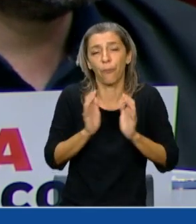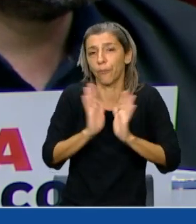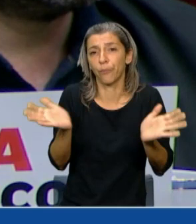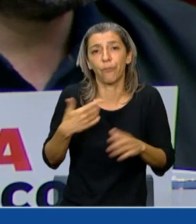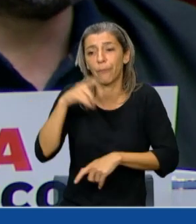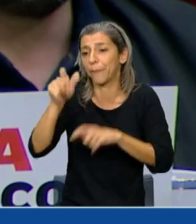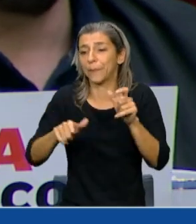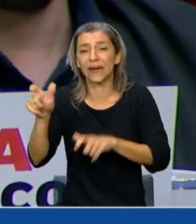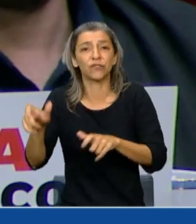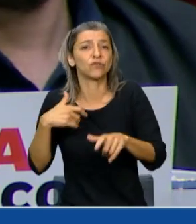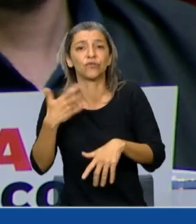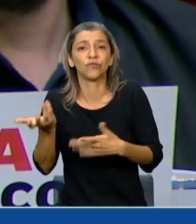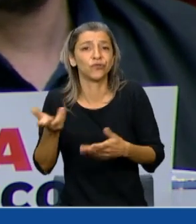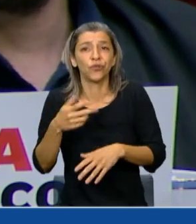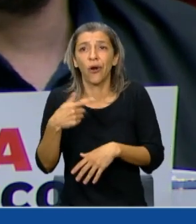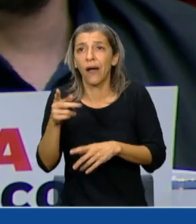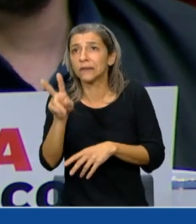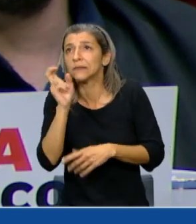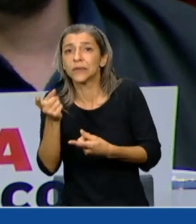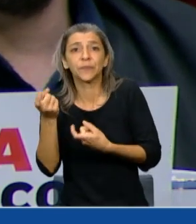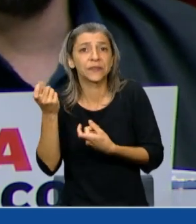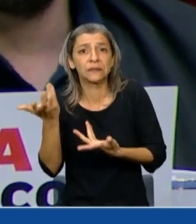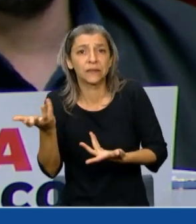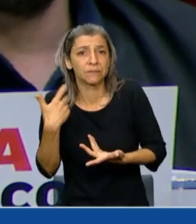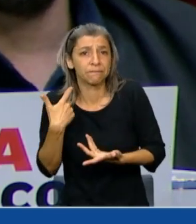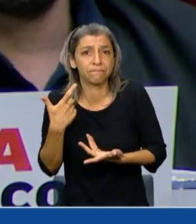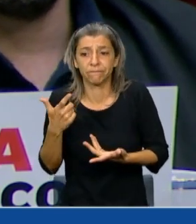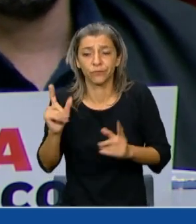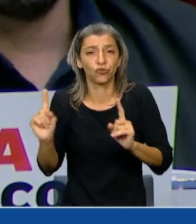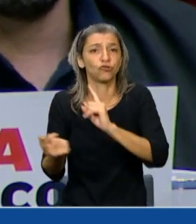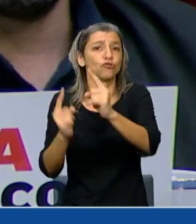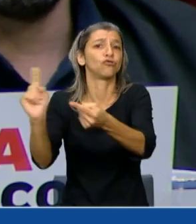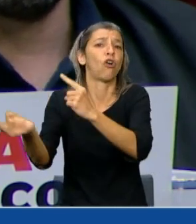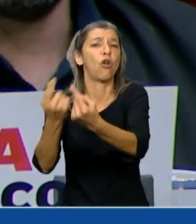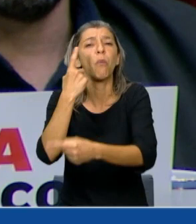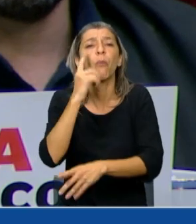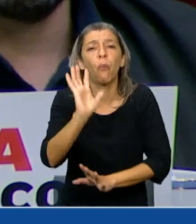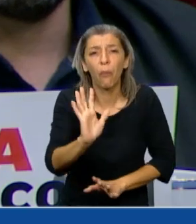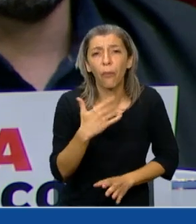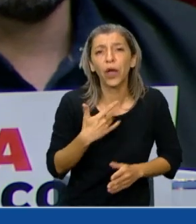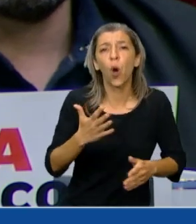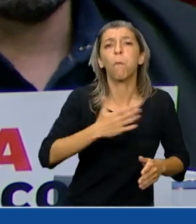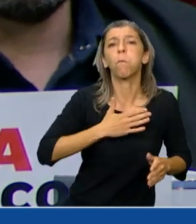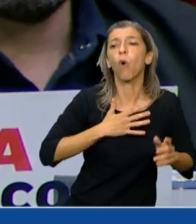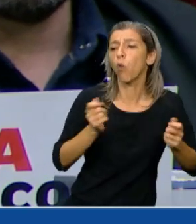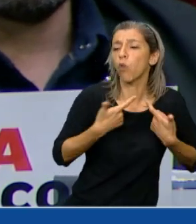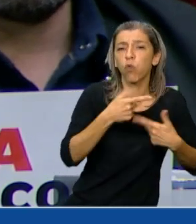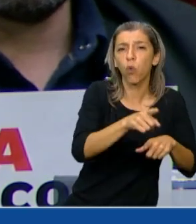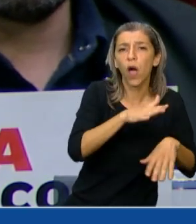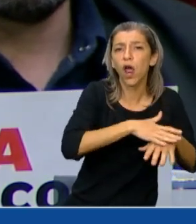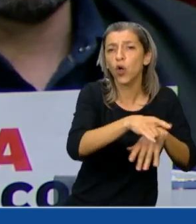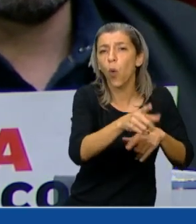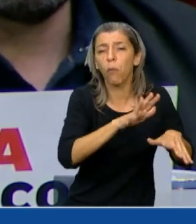los propietarios, sino de los lobbies inmobiliarios, que sí concentran una